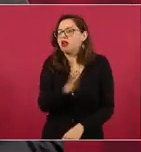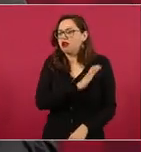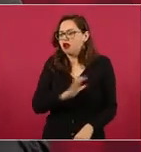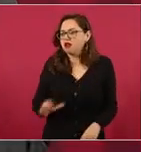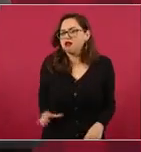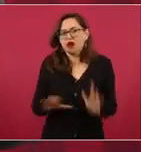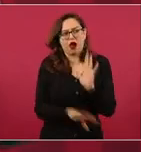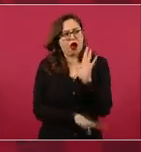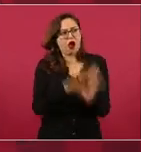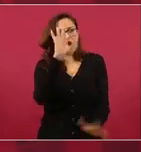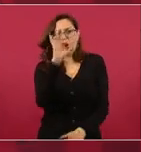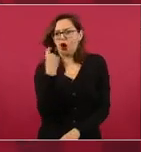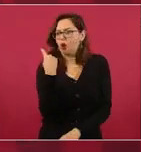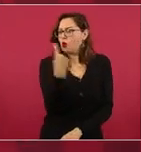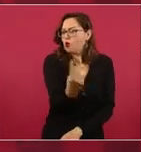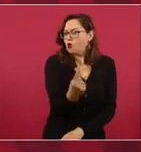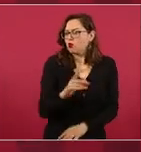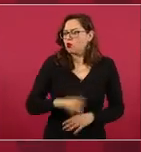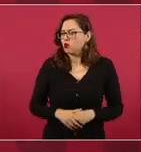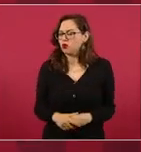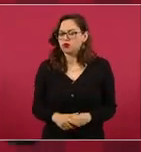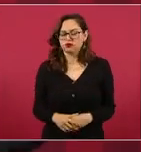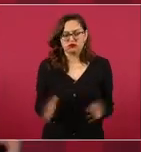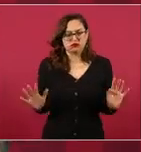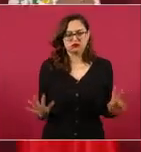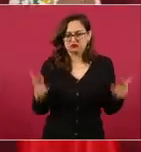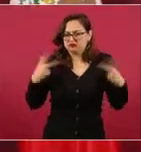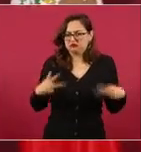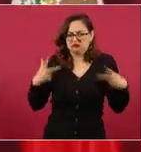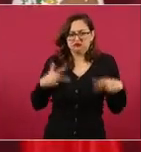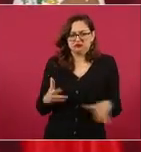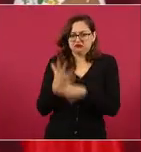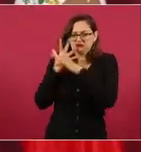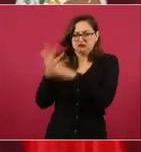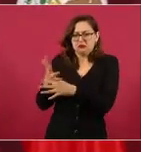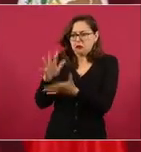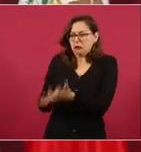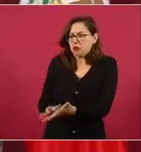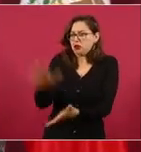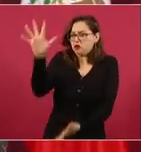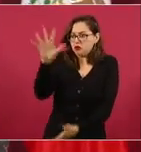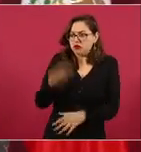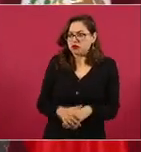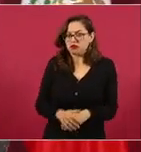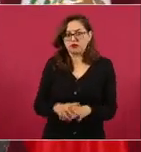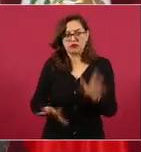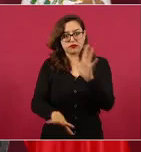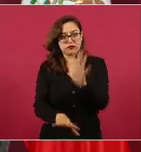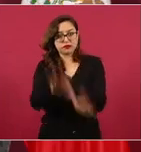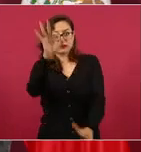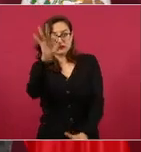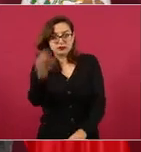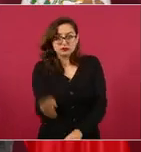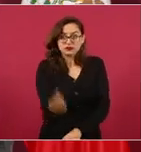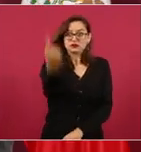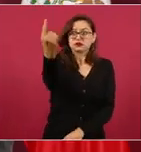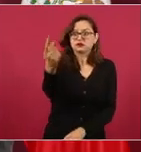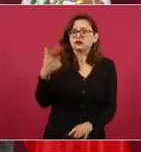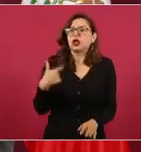y lo que diga la gente, y yo voy a apoyar al que gane la